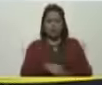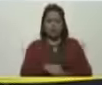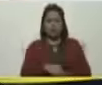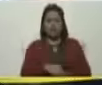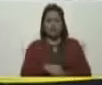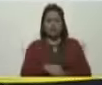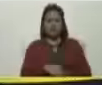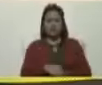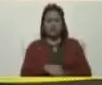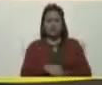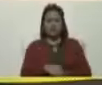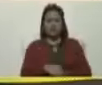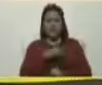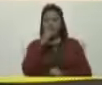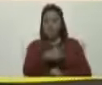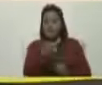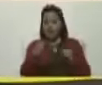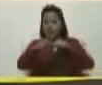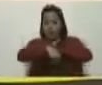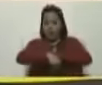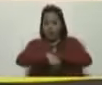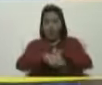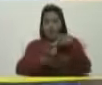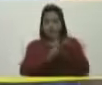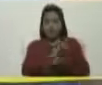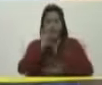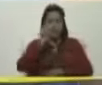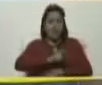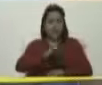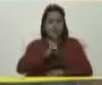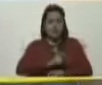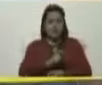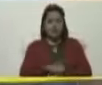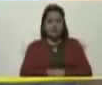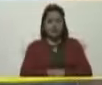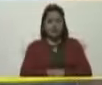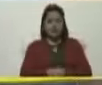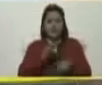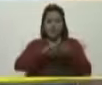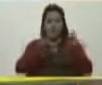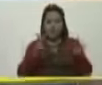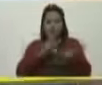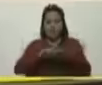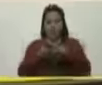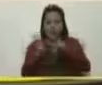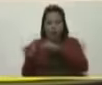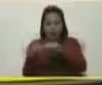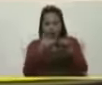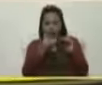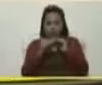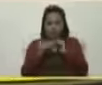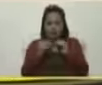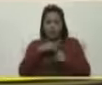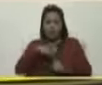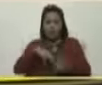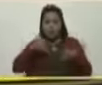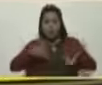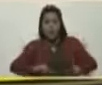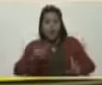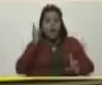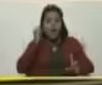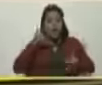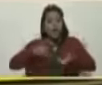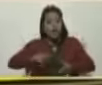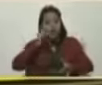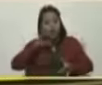puede haber una discrepancia sobre la necesidad que tenemos de vivir, de que nuestras hijas y nuestros hijos puedan crecer en